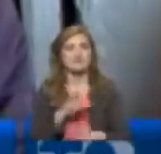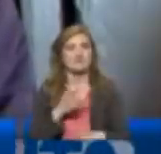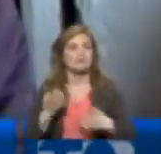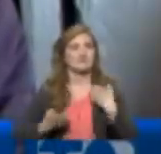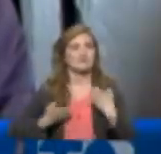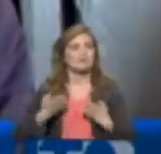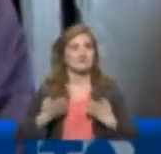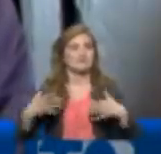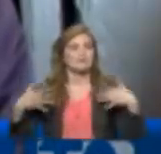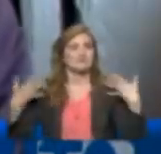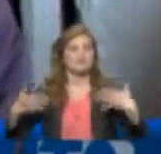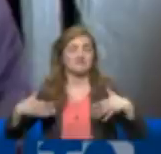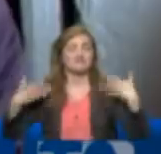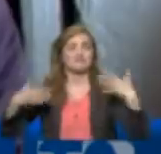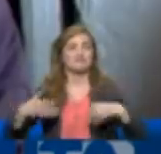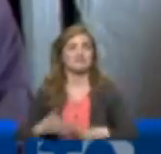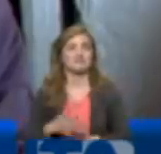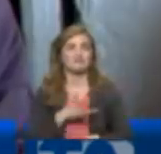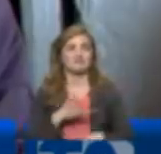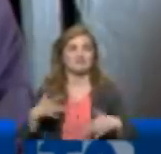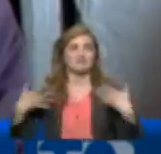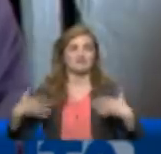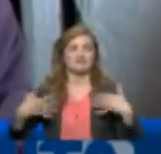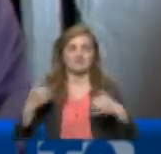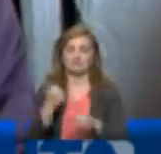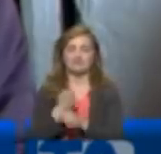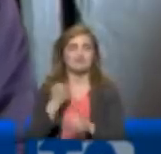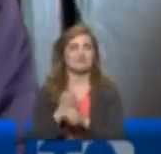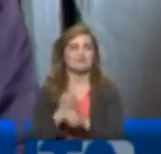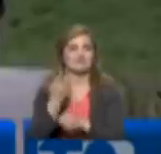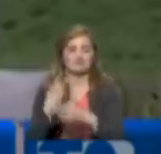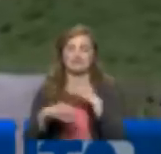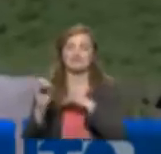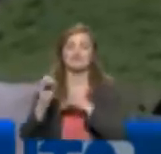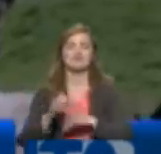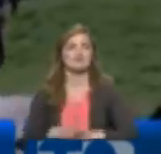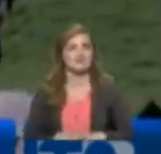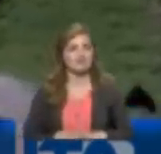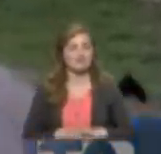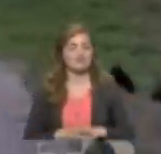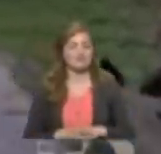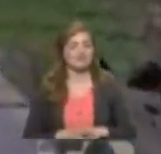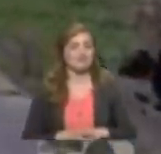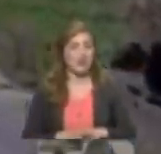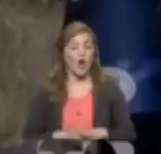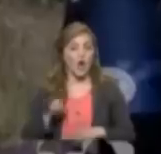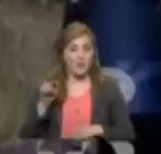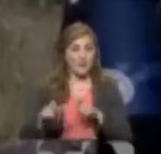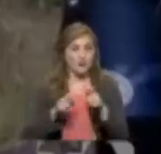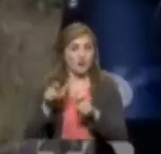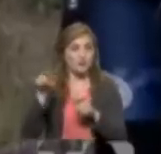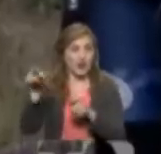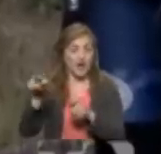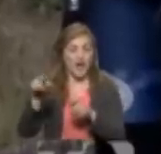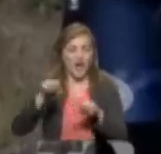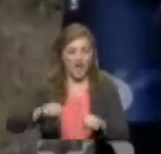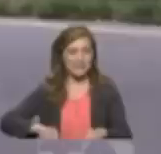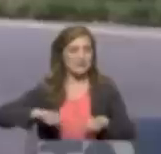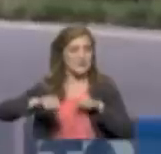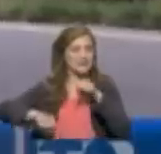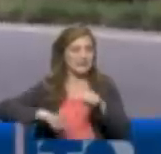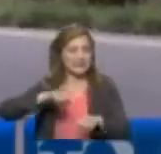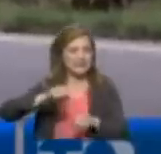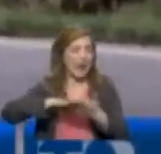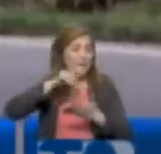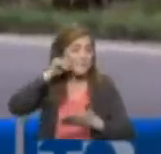feliz de la vida contento con el trabajo que hace mi hijo las nuevas generaciones siguen sus pasos y también se unen con los